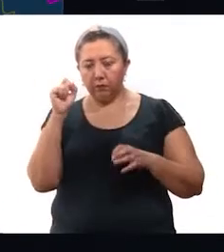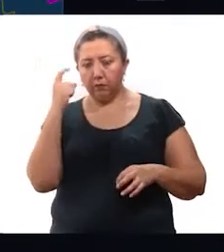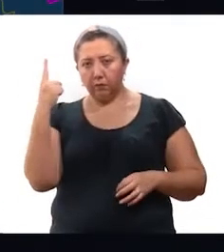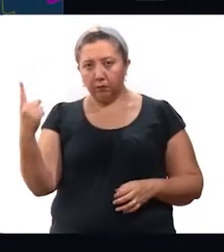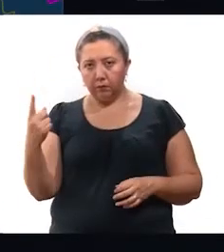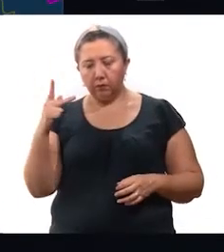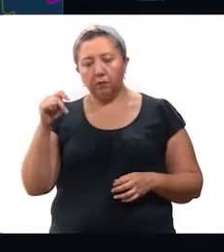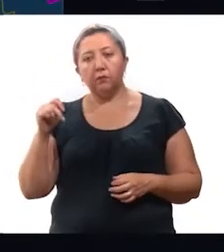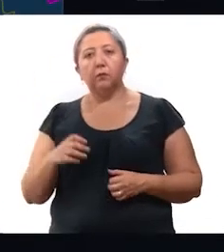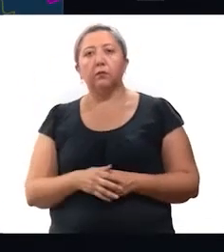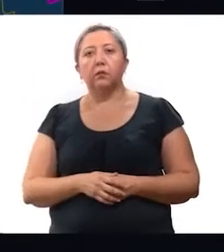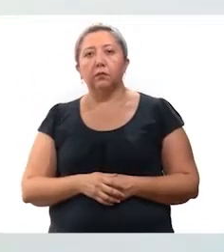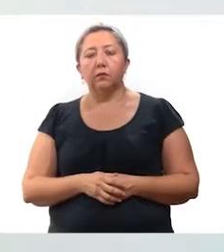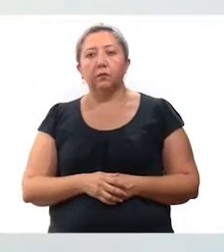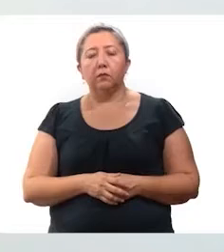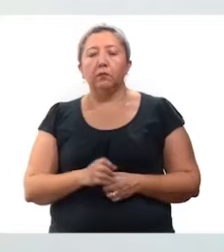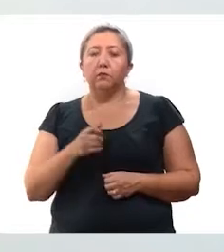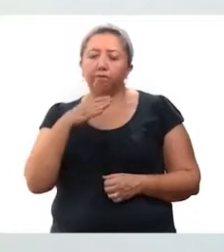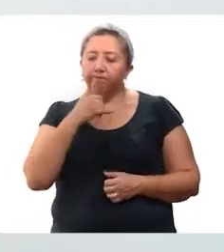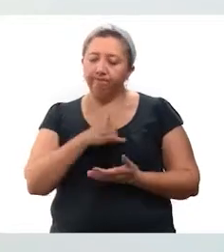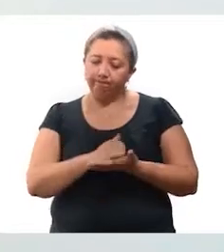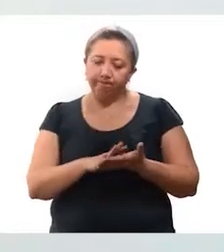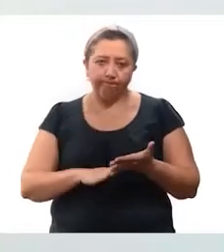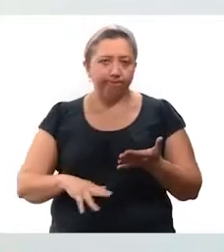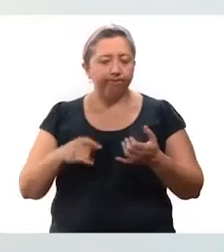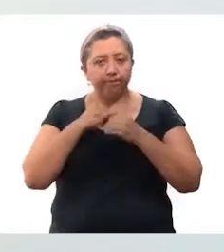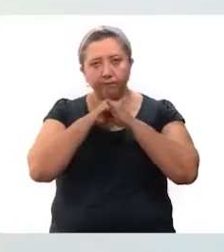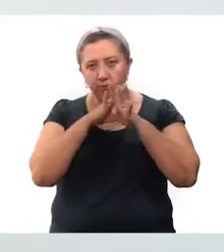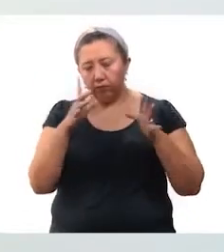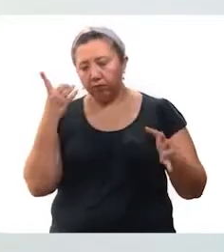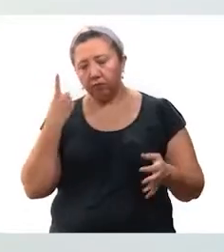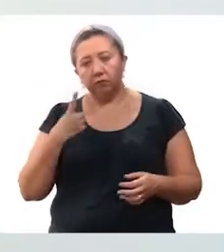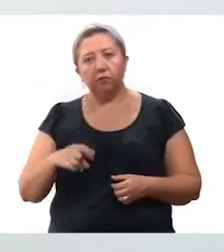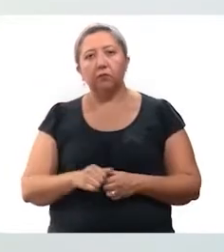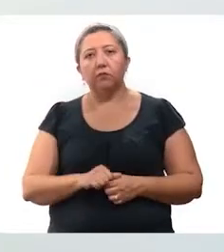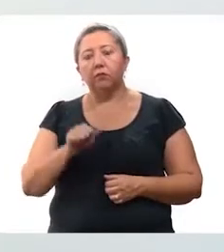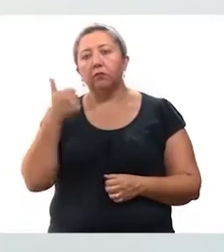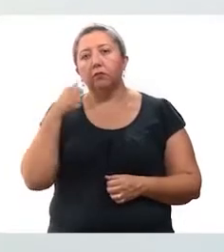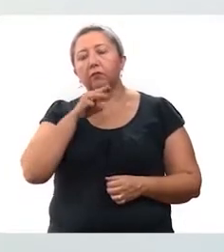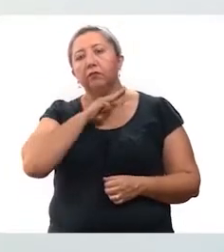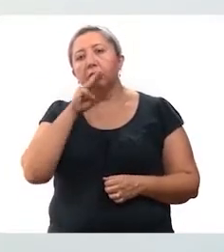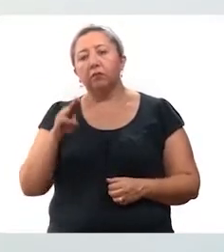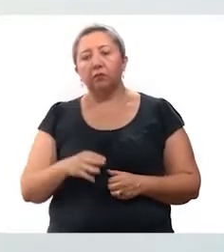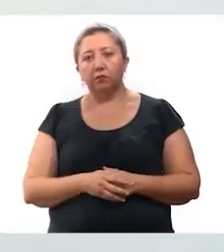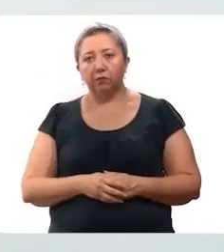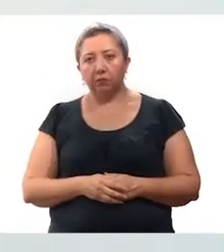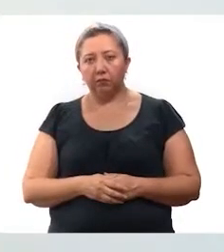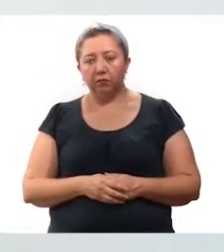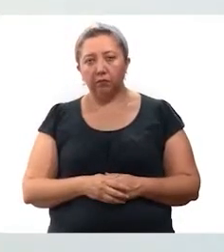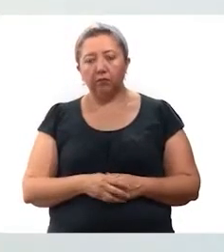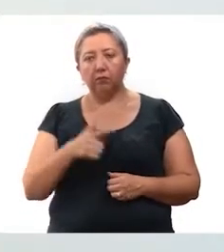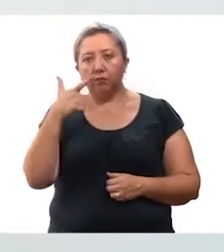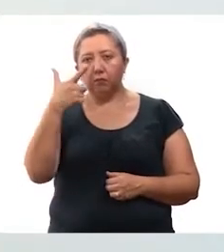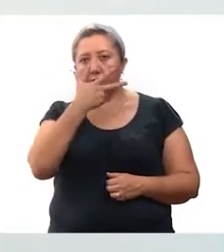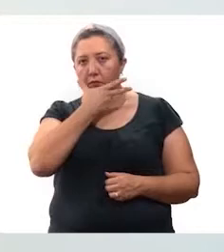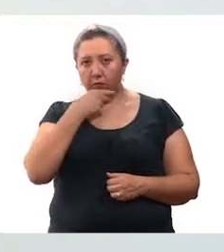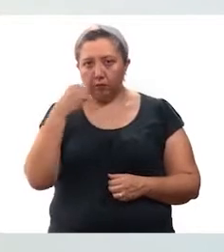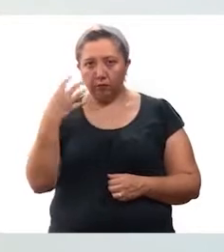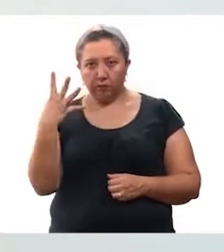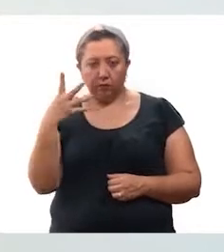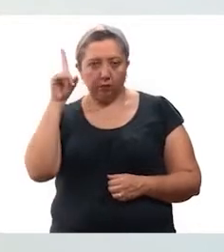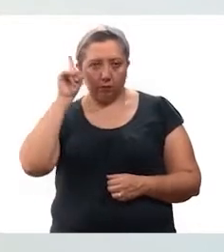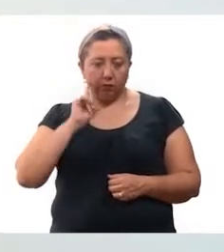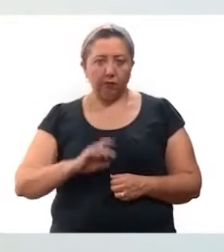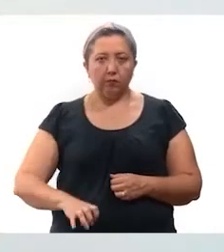15.721 en la zona poniente. Lamentablemente en este parte médico informamos de 11 fallecimientos, 7 hombres y